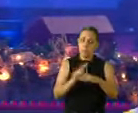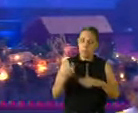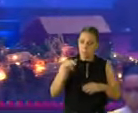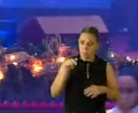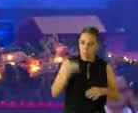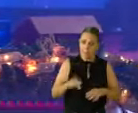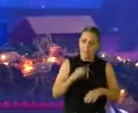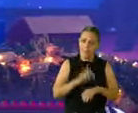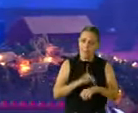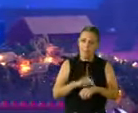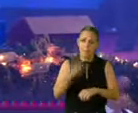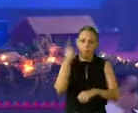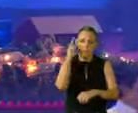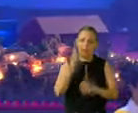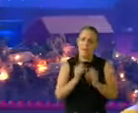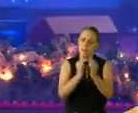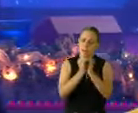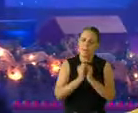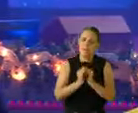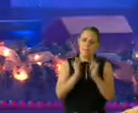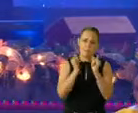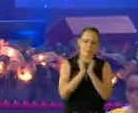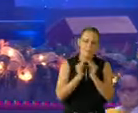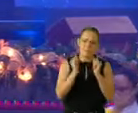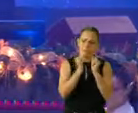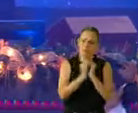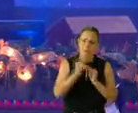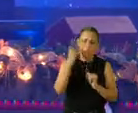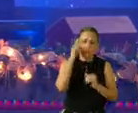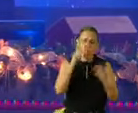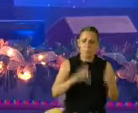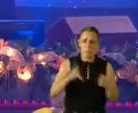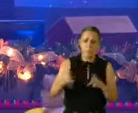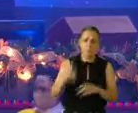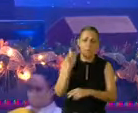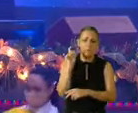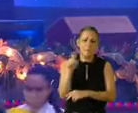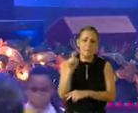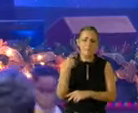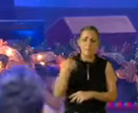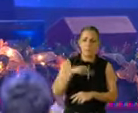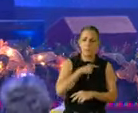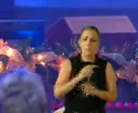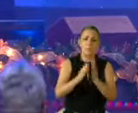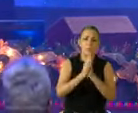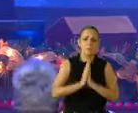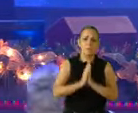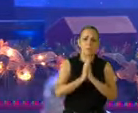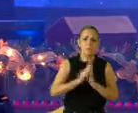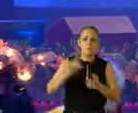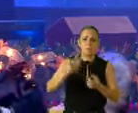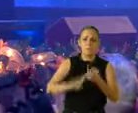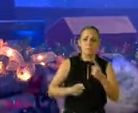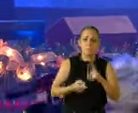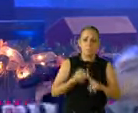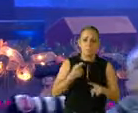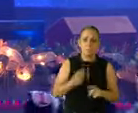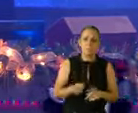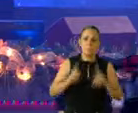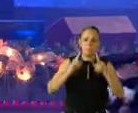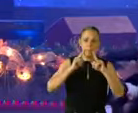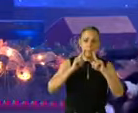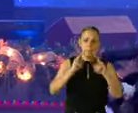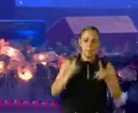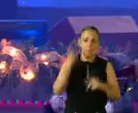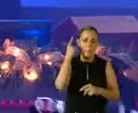interceder por aquellos que necesitan nuestra oración. Hay personas que necesitan, hermanos, amigos. Vamos a declarar por sanidad